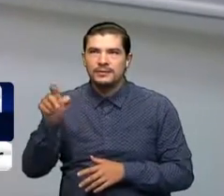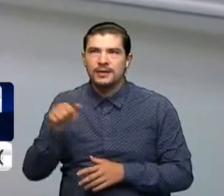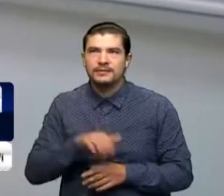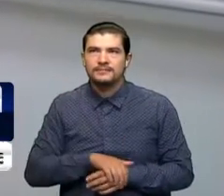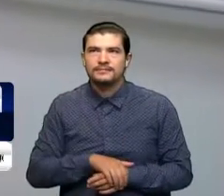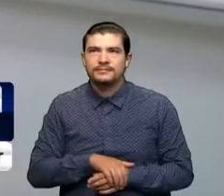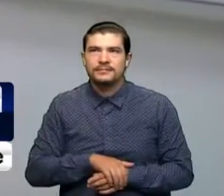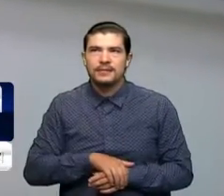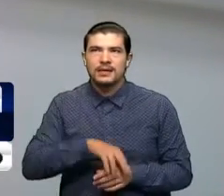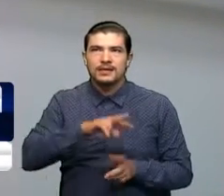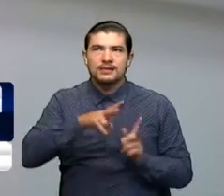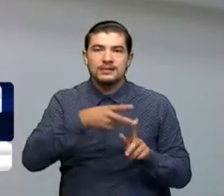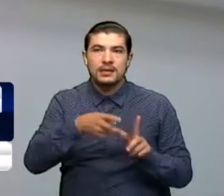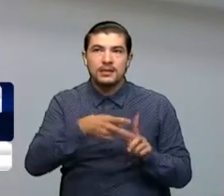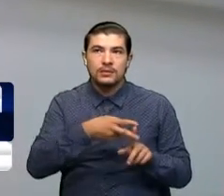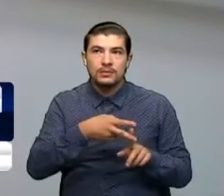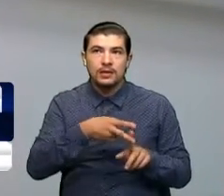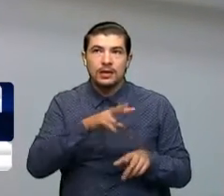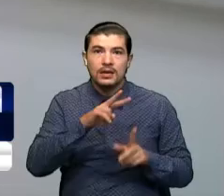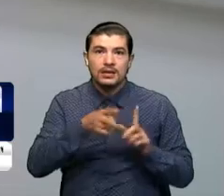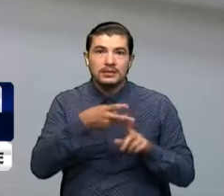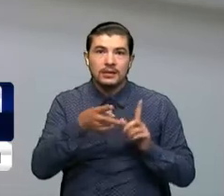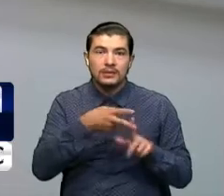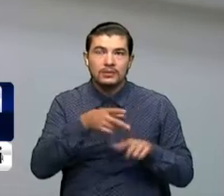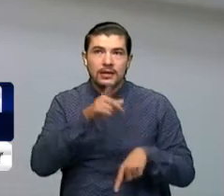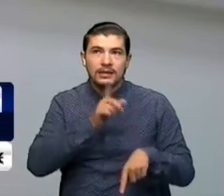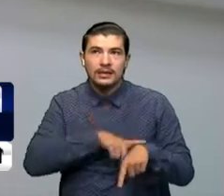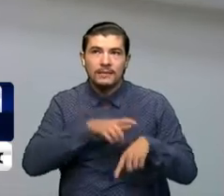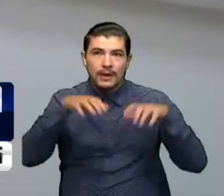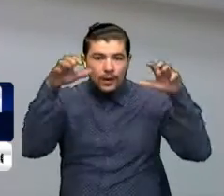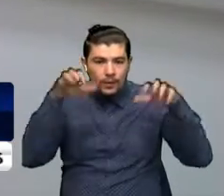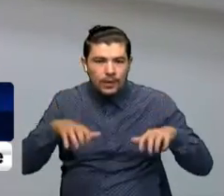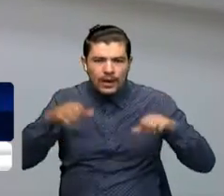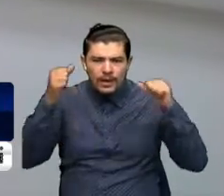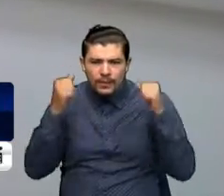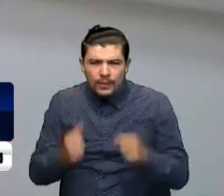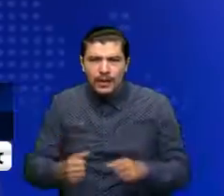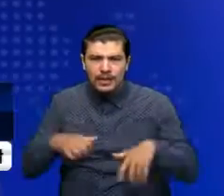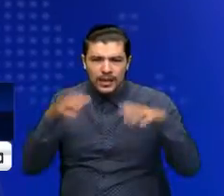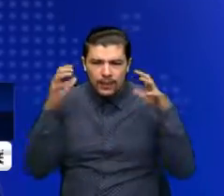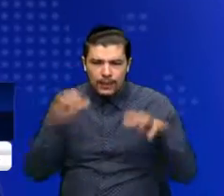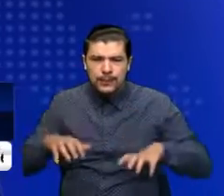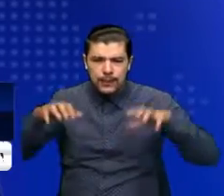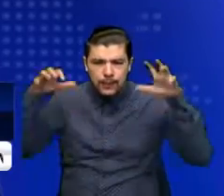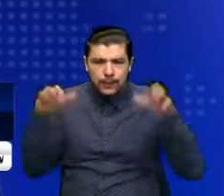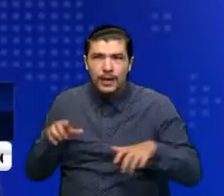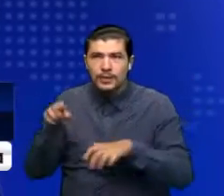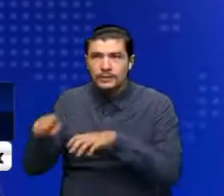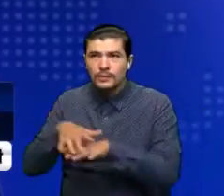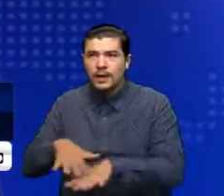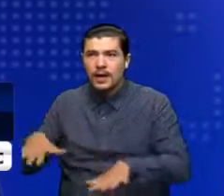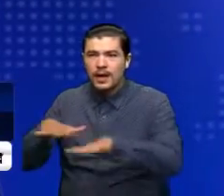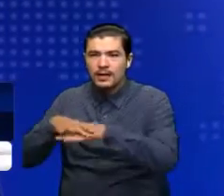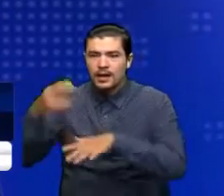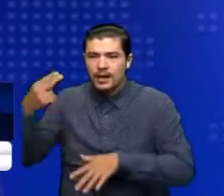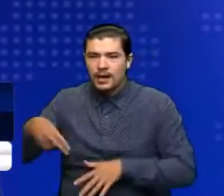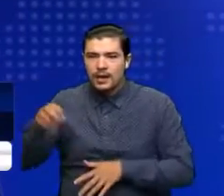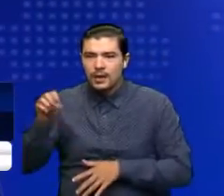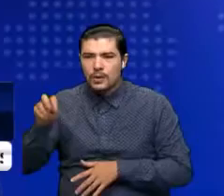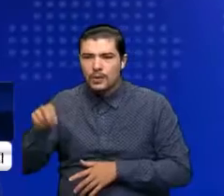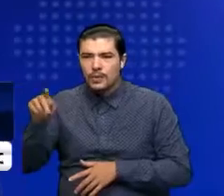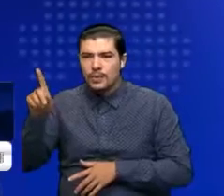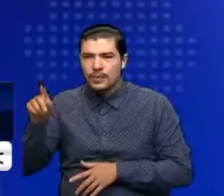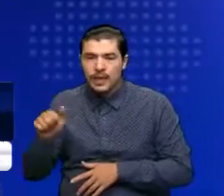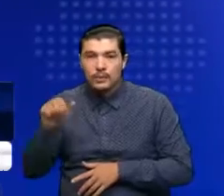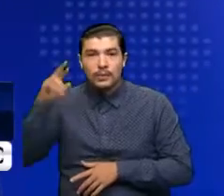segunda temporada de lluvias se nos ha presentado fuertes lluvias en la cabecera en la quebrada la honda lo que se nos